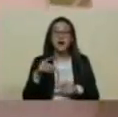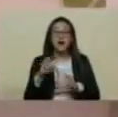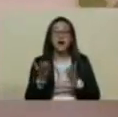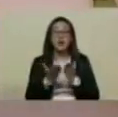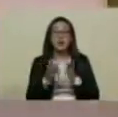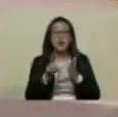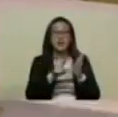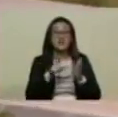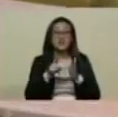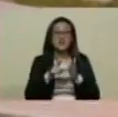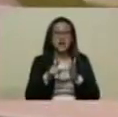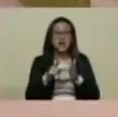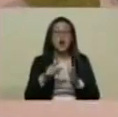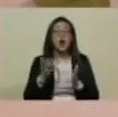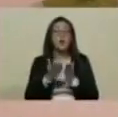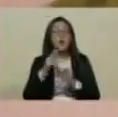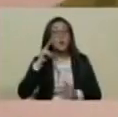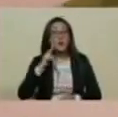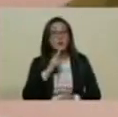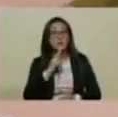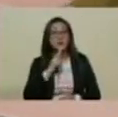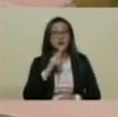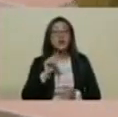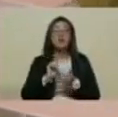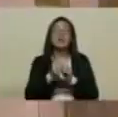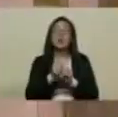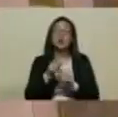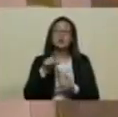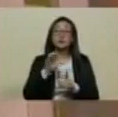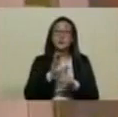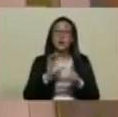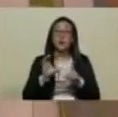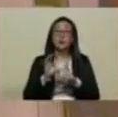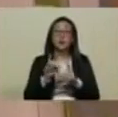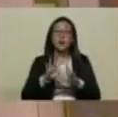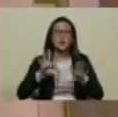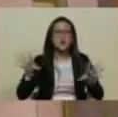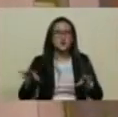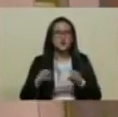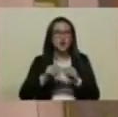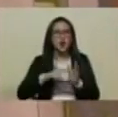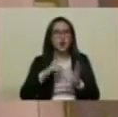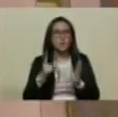escuela técnica, y el complejo deportivo y cultural. Esa es la ciudad